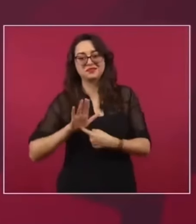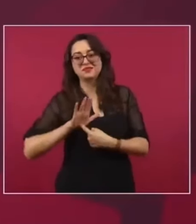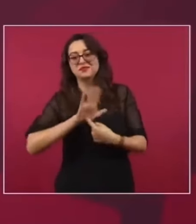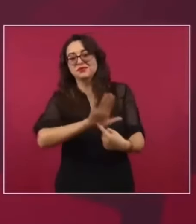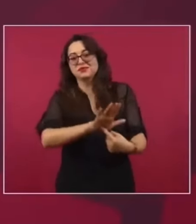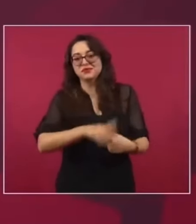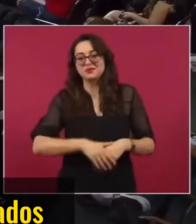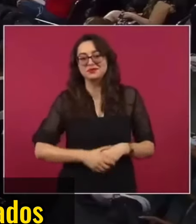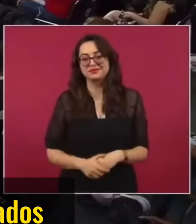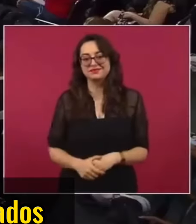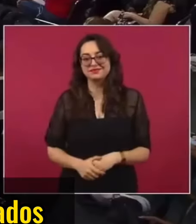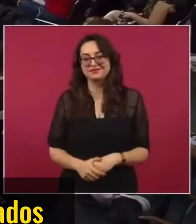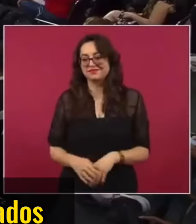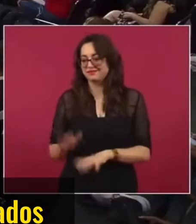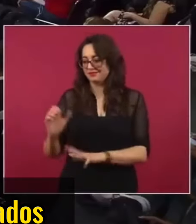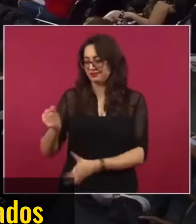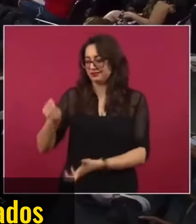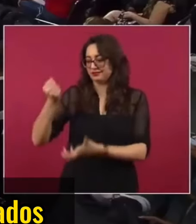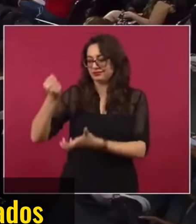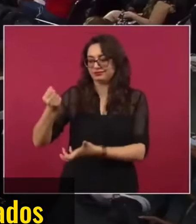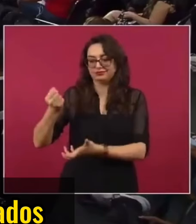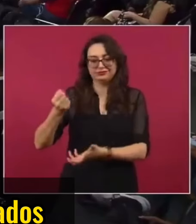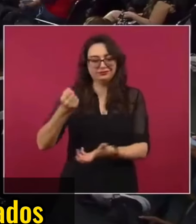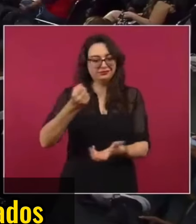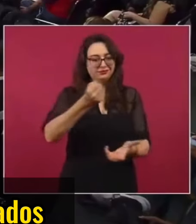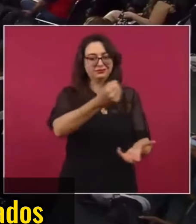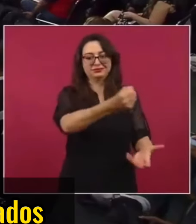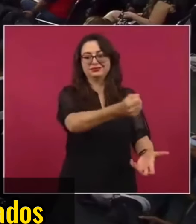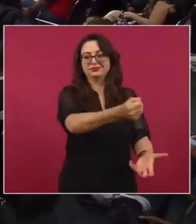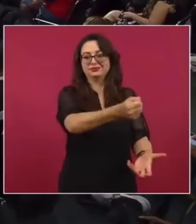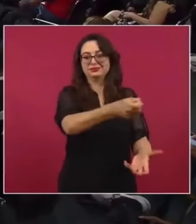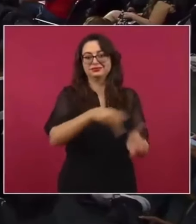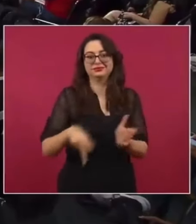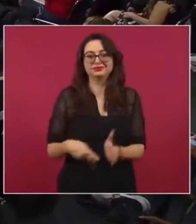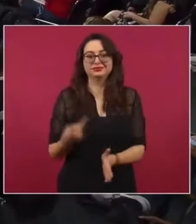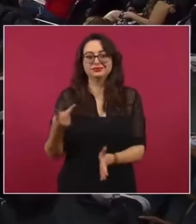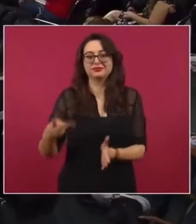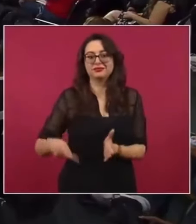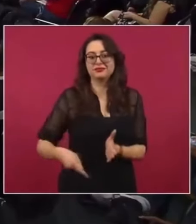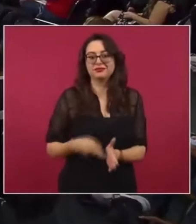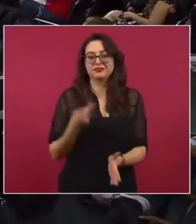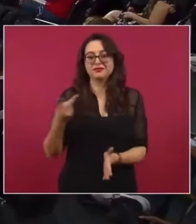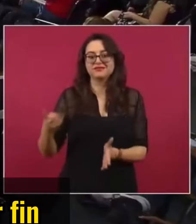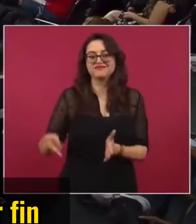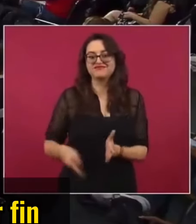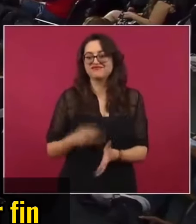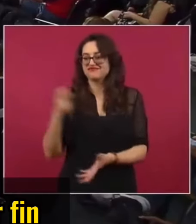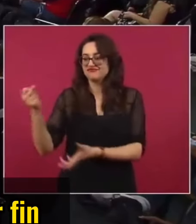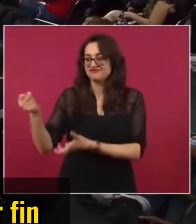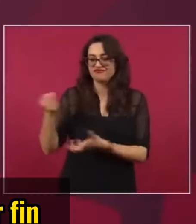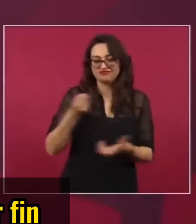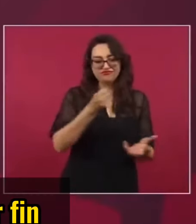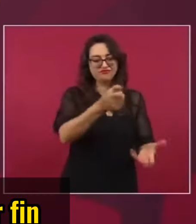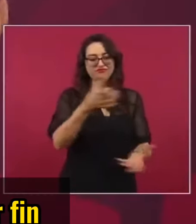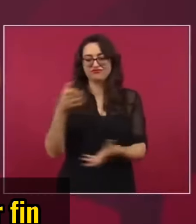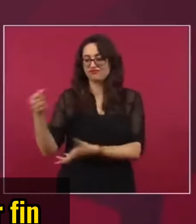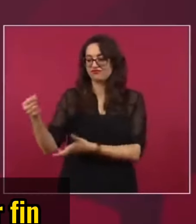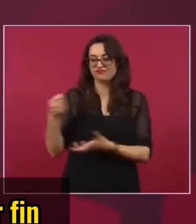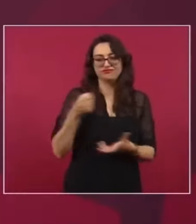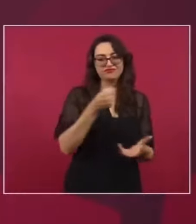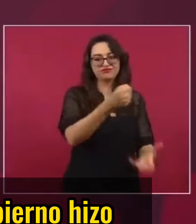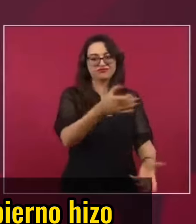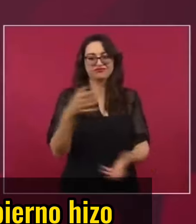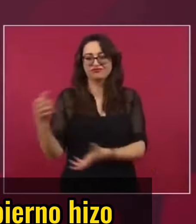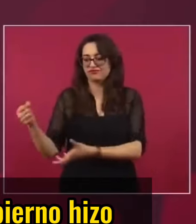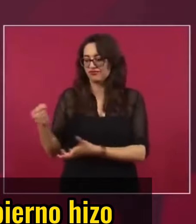maremoto de mentiras, incapacidades y promesas engañatarados. Con bombo y platillo, Obrador acaba de anunciar que ya por